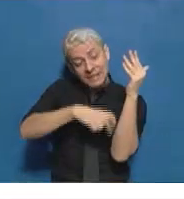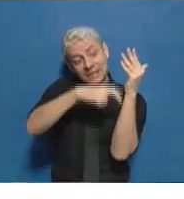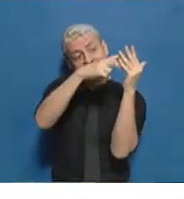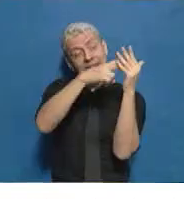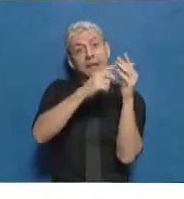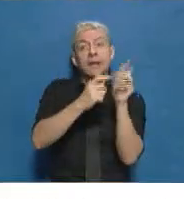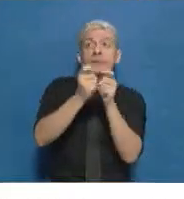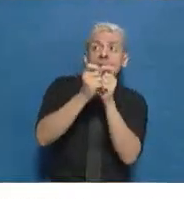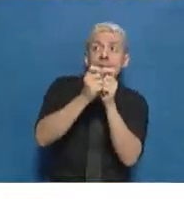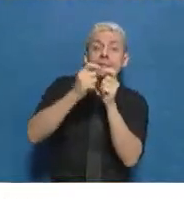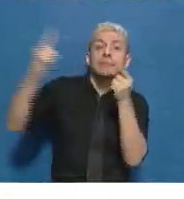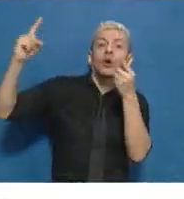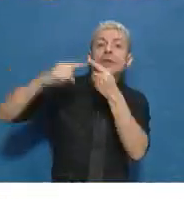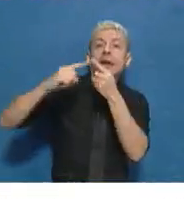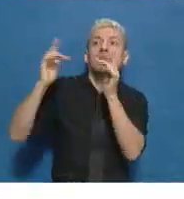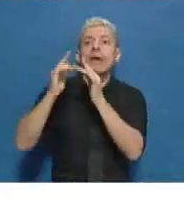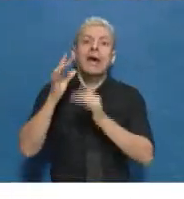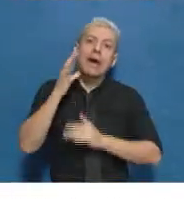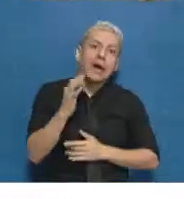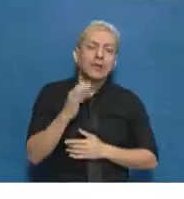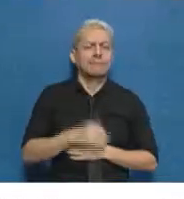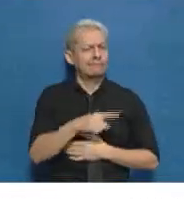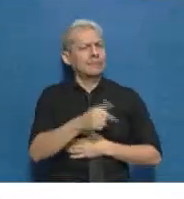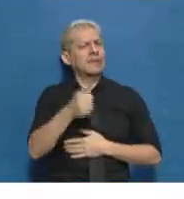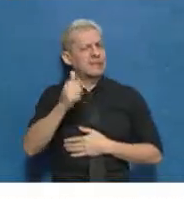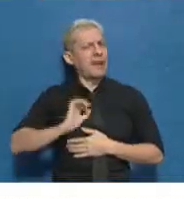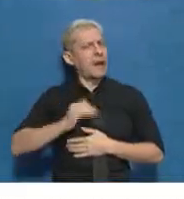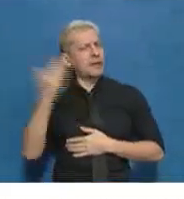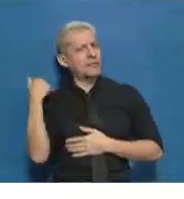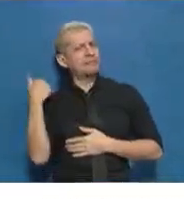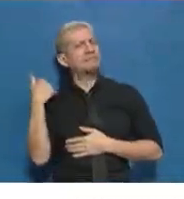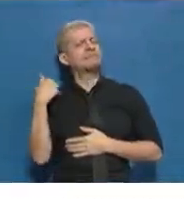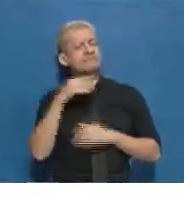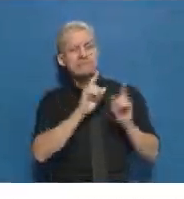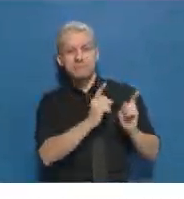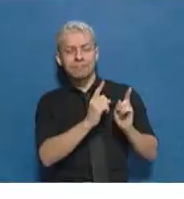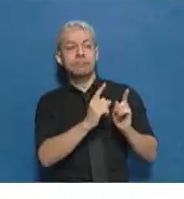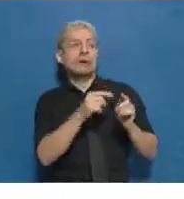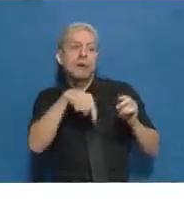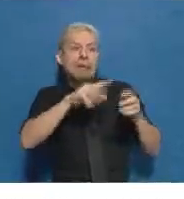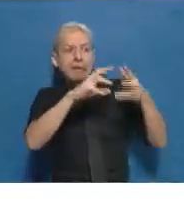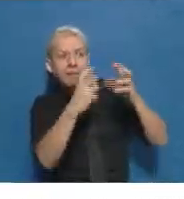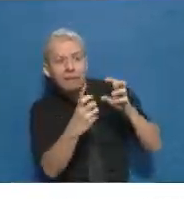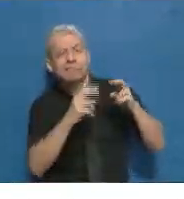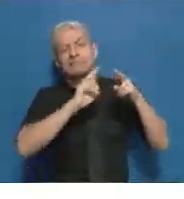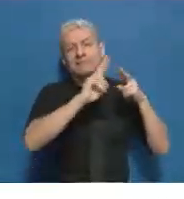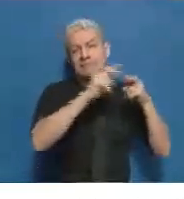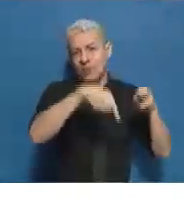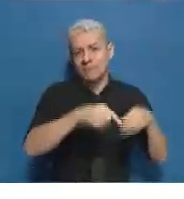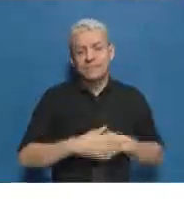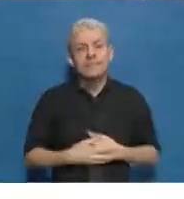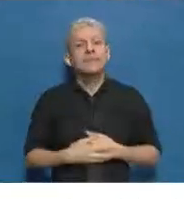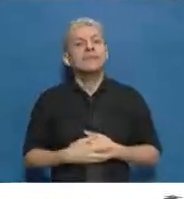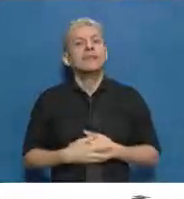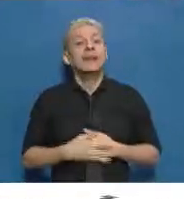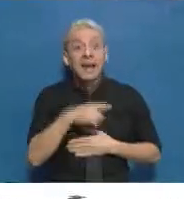que la tienen ellos y la arreglaron este año porque ya estaba media así. Por caerse. Sí. Y ahí era donde